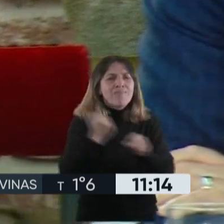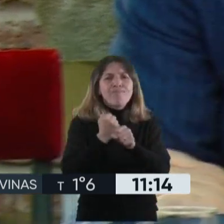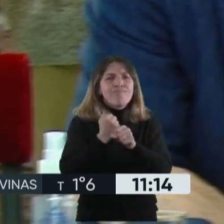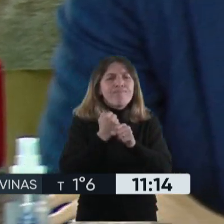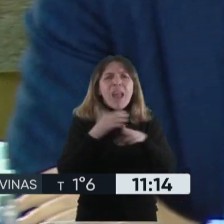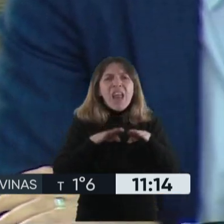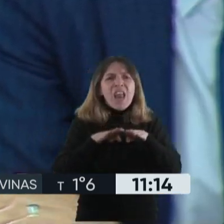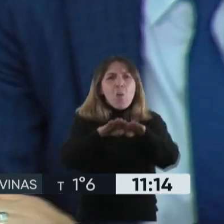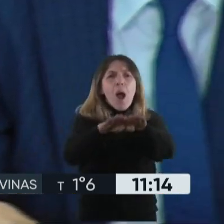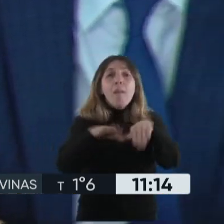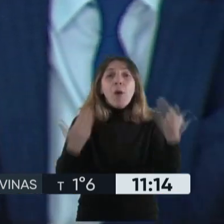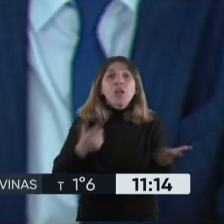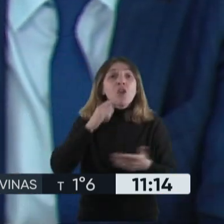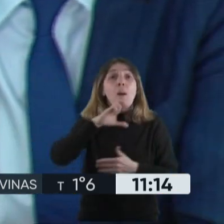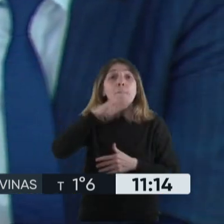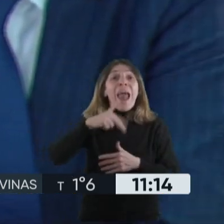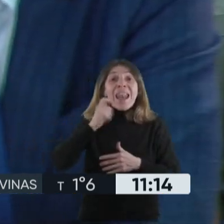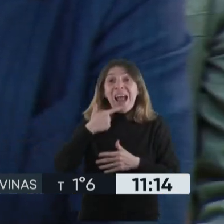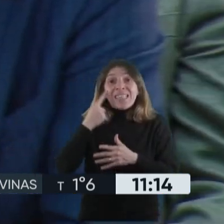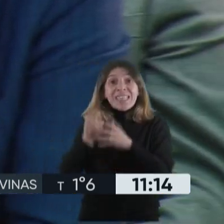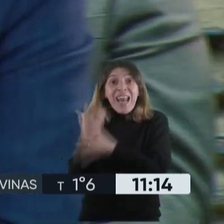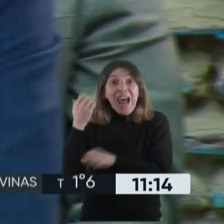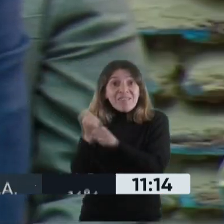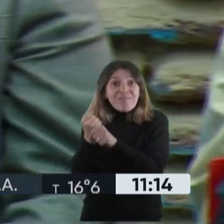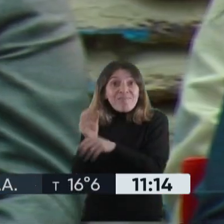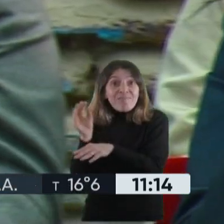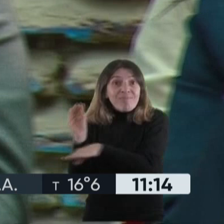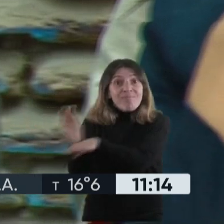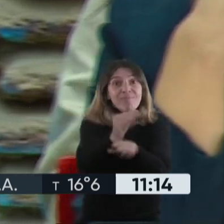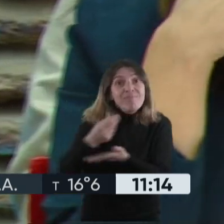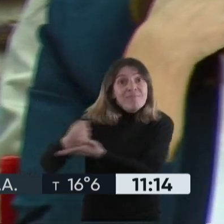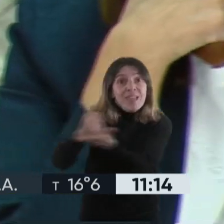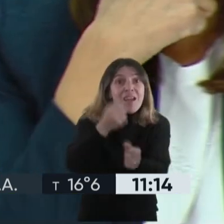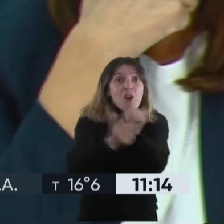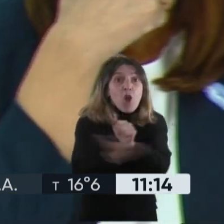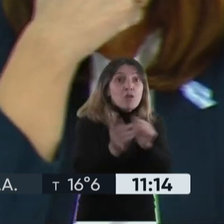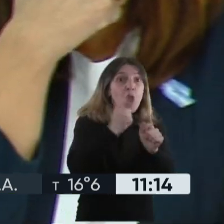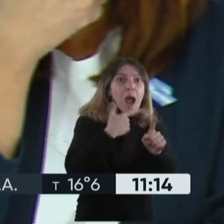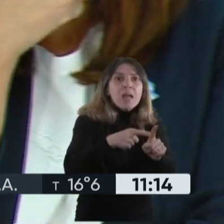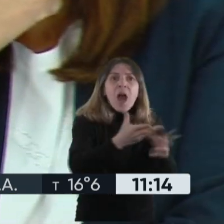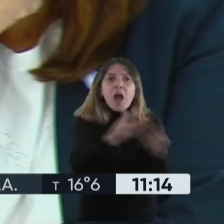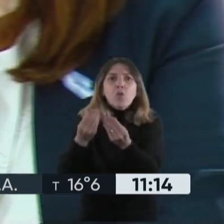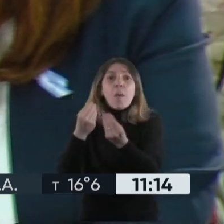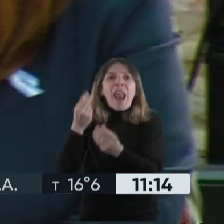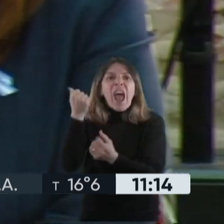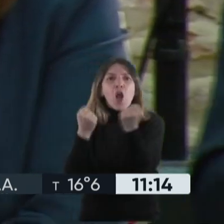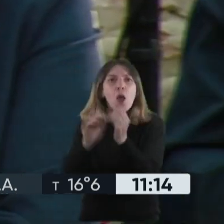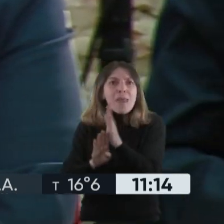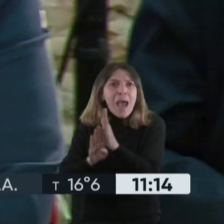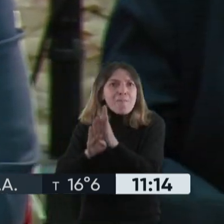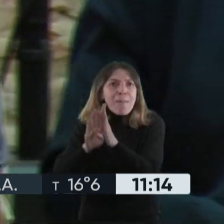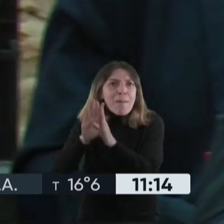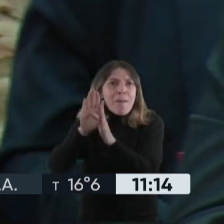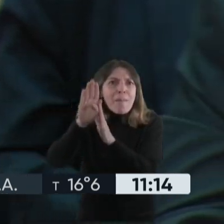ese Plan Gas no solamente generó condiciones para frenar el declino y buscar la sustitución de importaciones, que era el objetivo